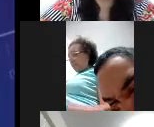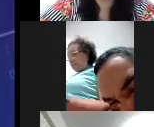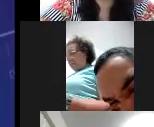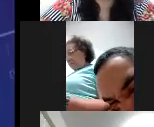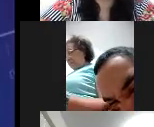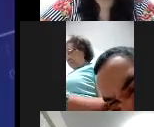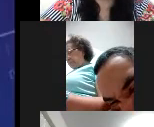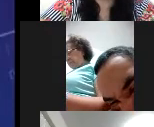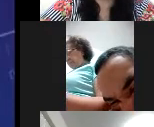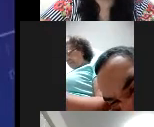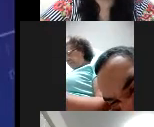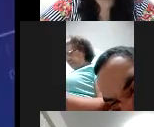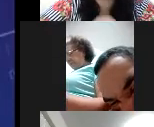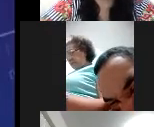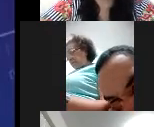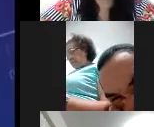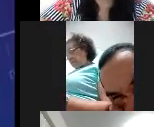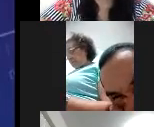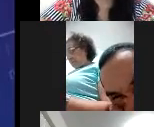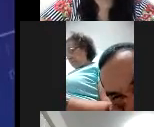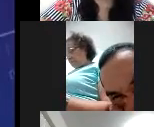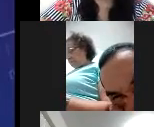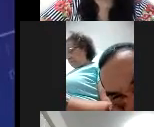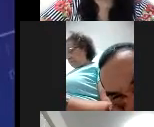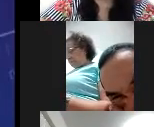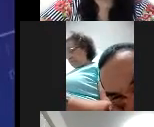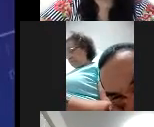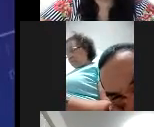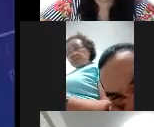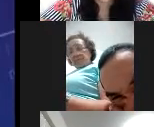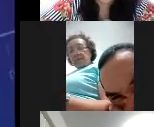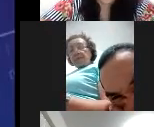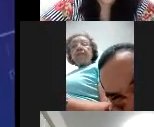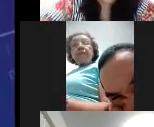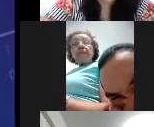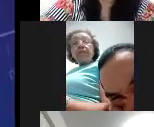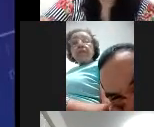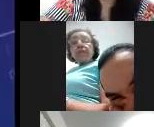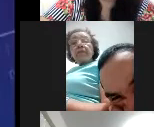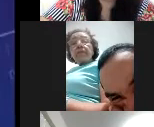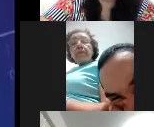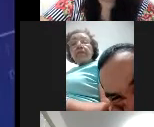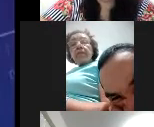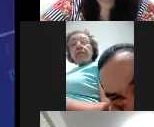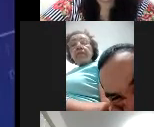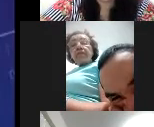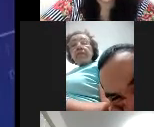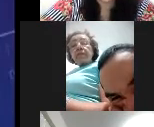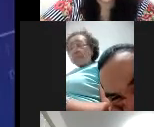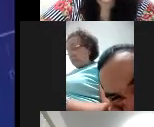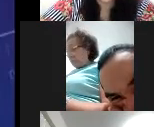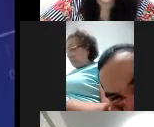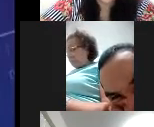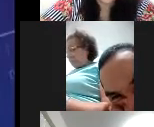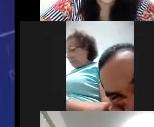Podemos trabajarle. Fisioterapéuticamente hablando, es posible drenar de manera postural al paciente, ¿no? Acá observamos las posturas, cúbito lateral